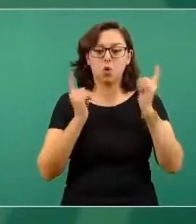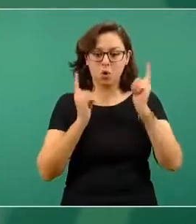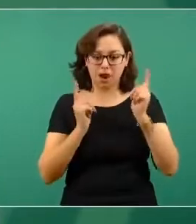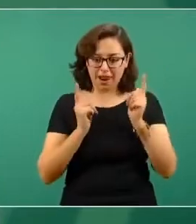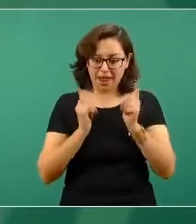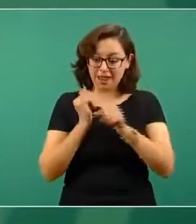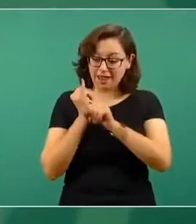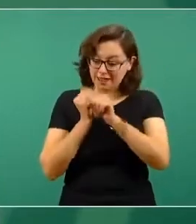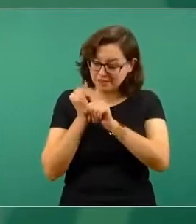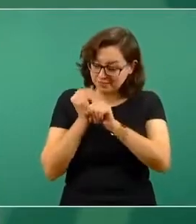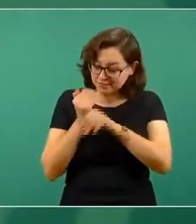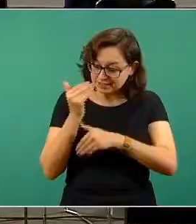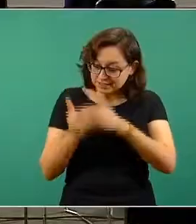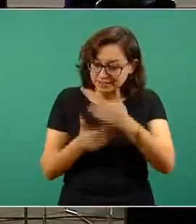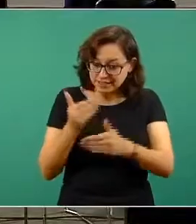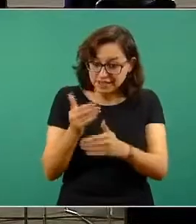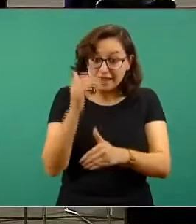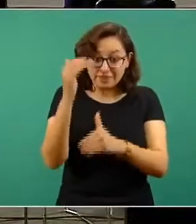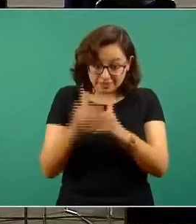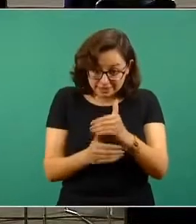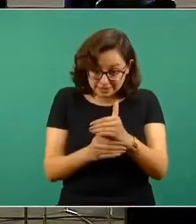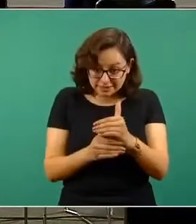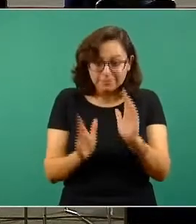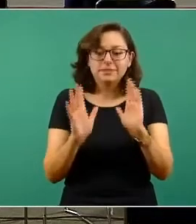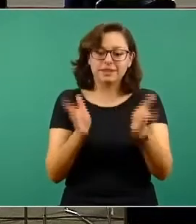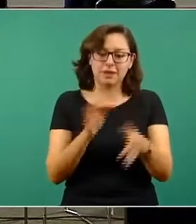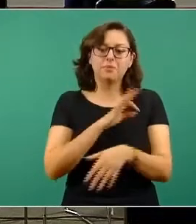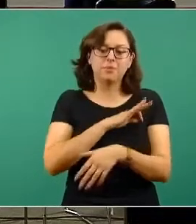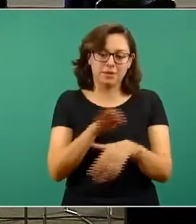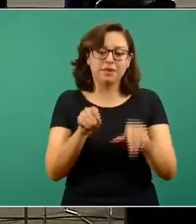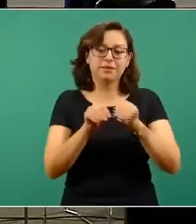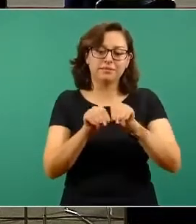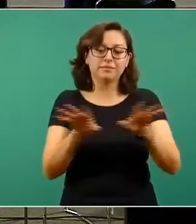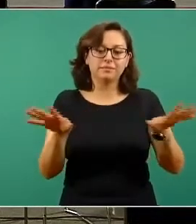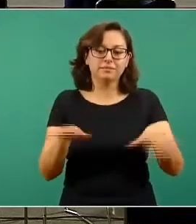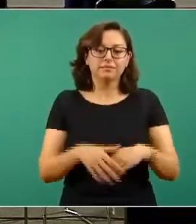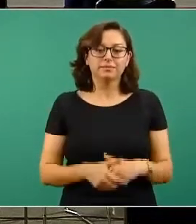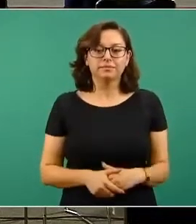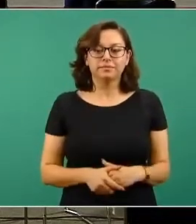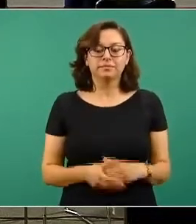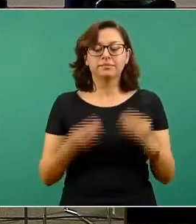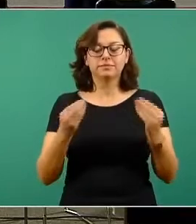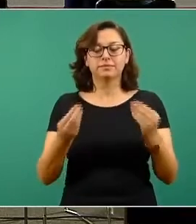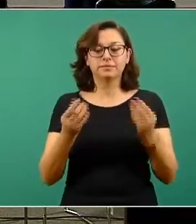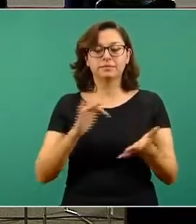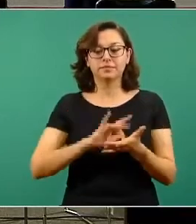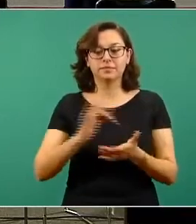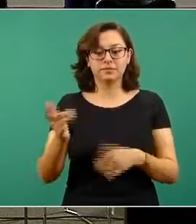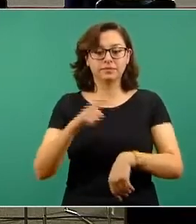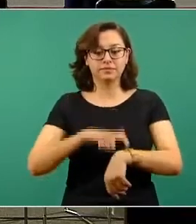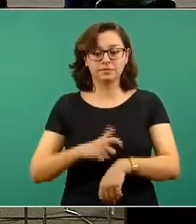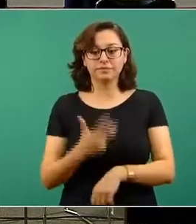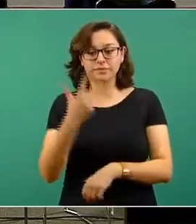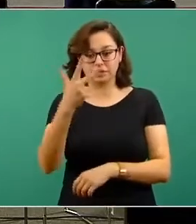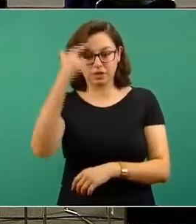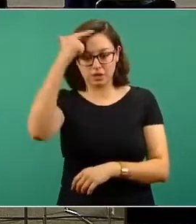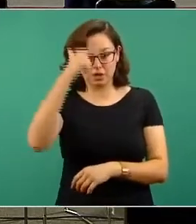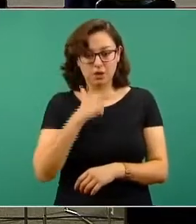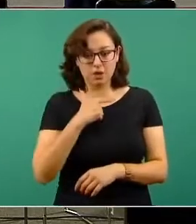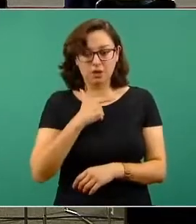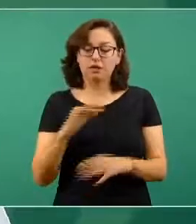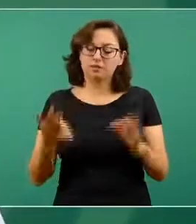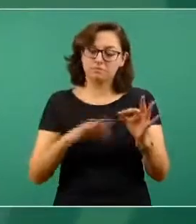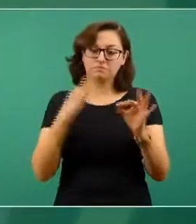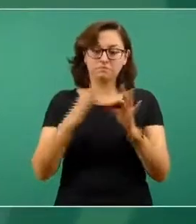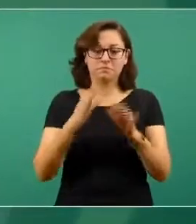podamos tener obviamente más elementos de información actualizados. Bien. Bueno, pues muchas gracias. Son exactamente las 8 de la noche. Damos